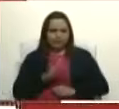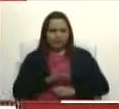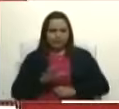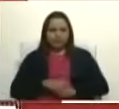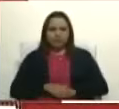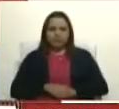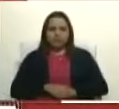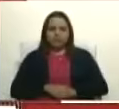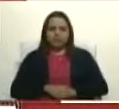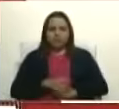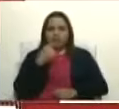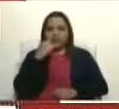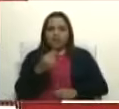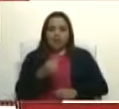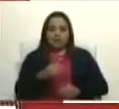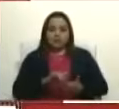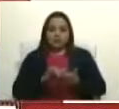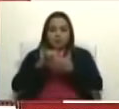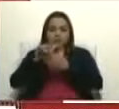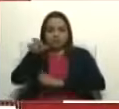dijera un gran comandante